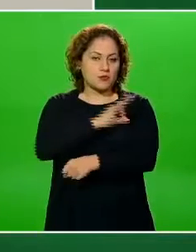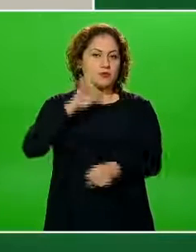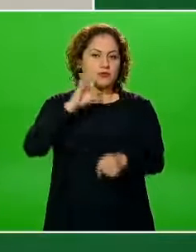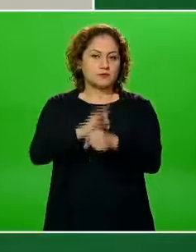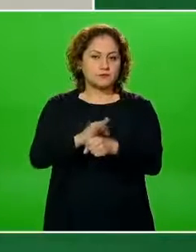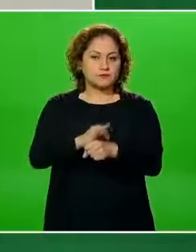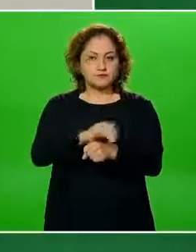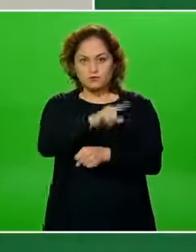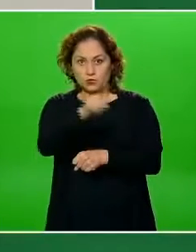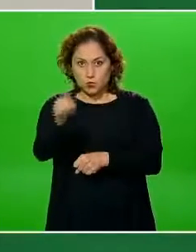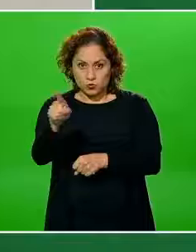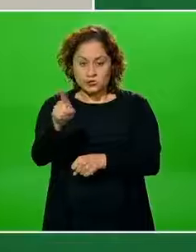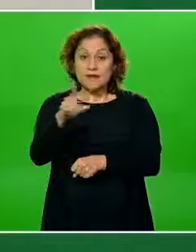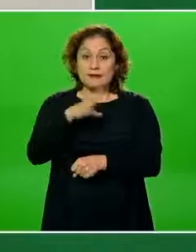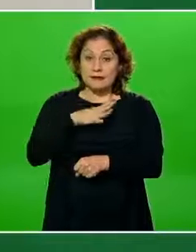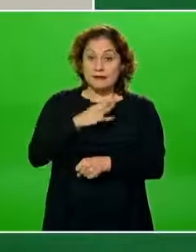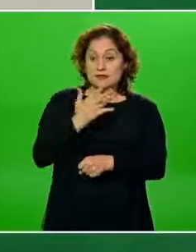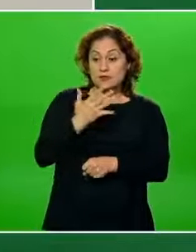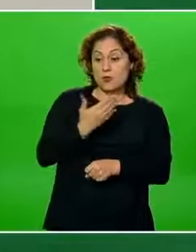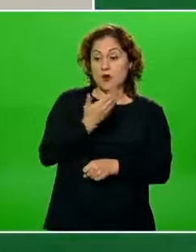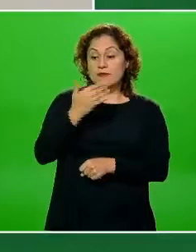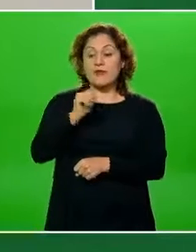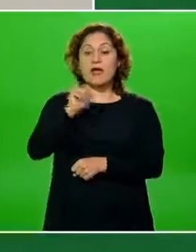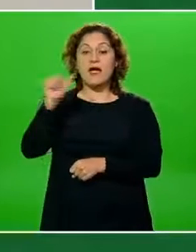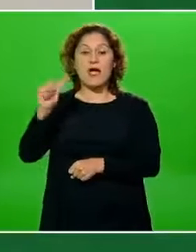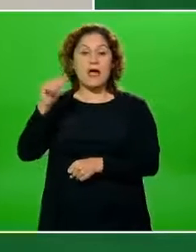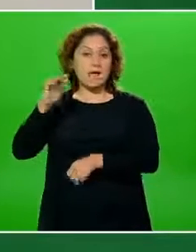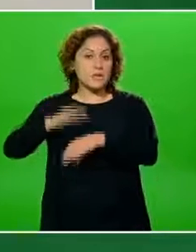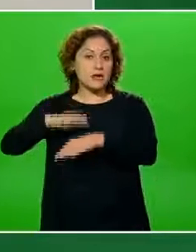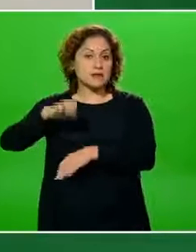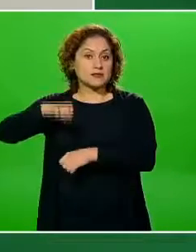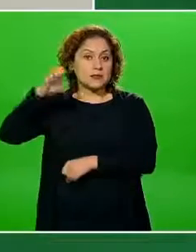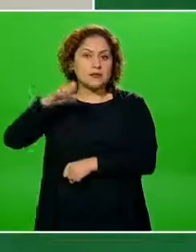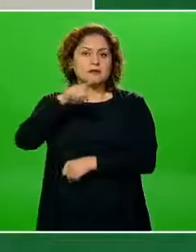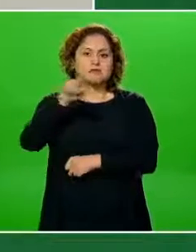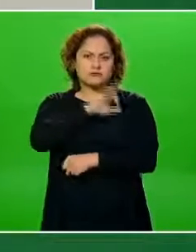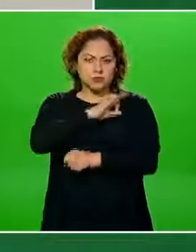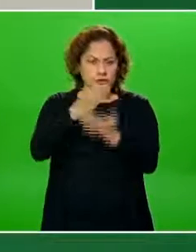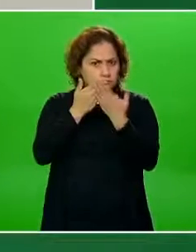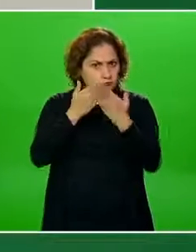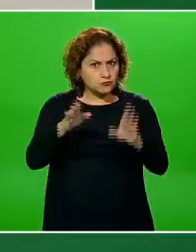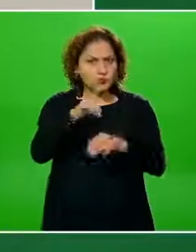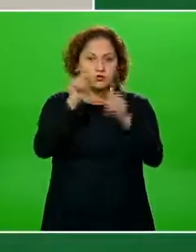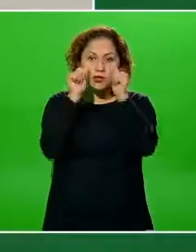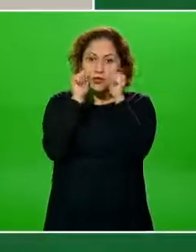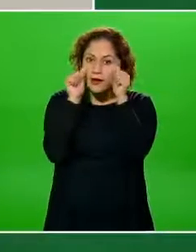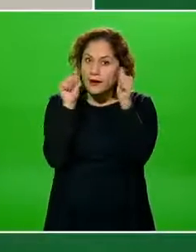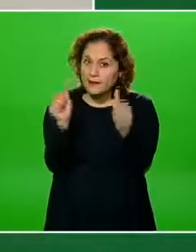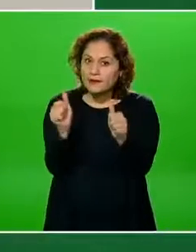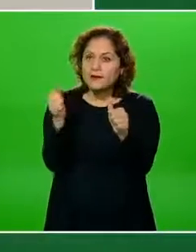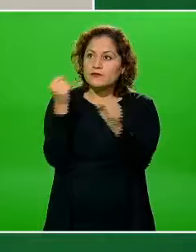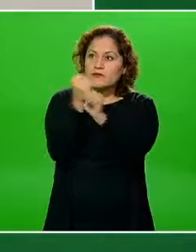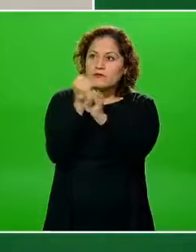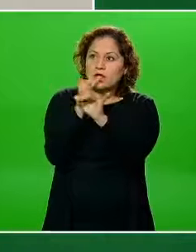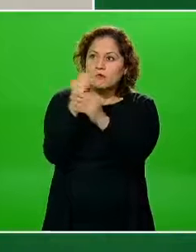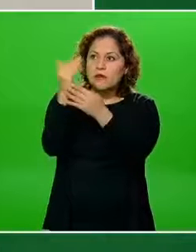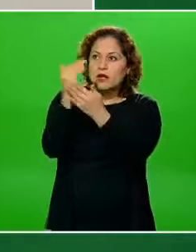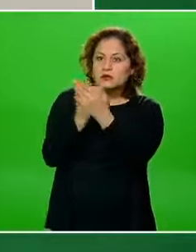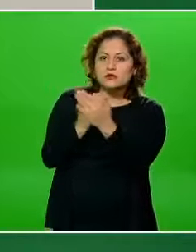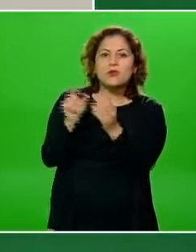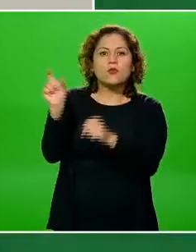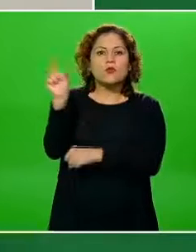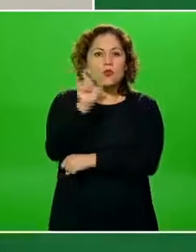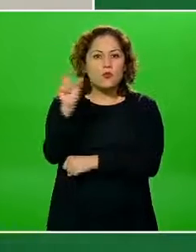50 años o más de edad, la vacunación está abierta. Esté atento cuando van a activar el